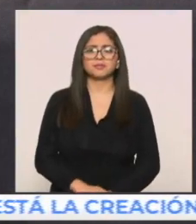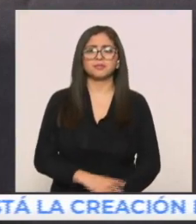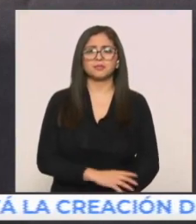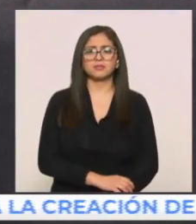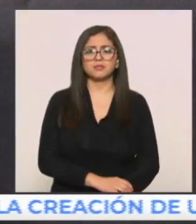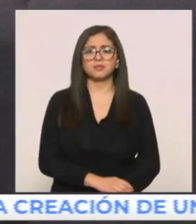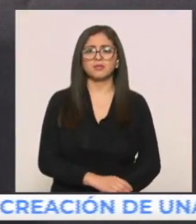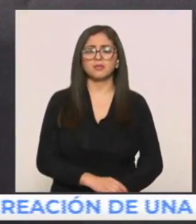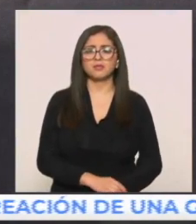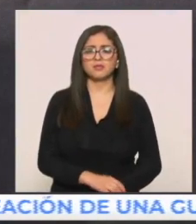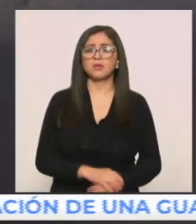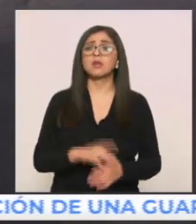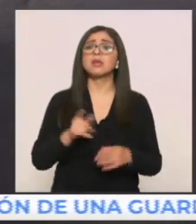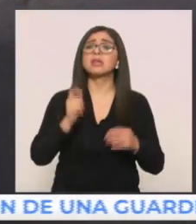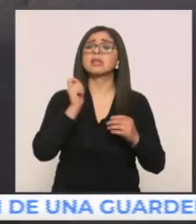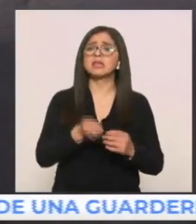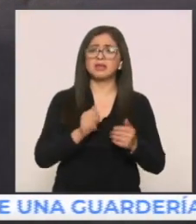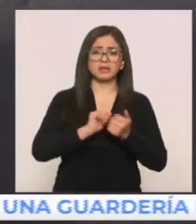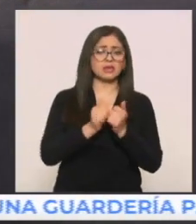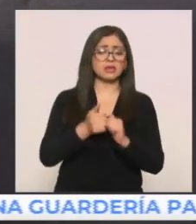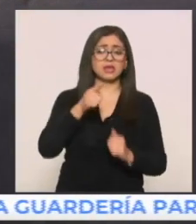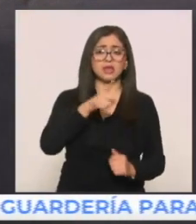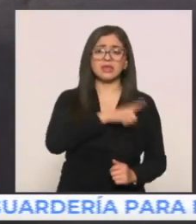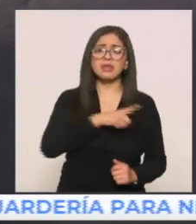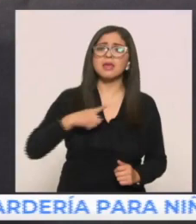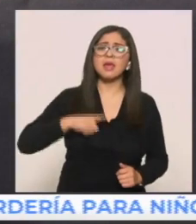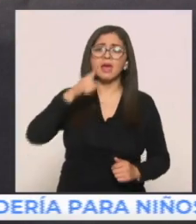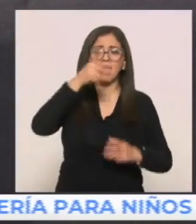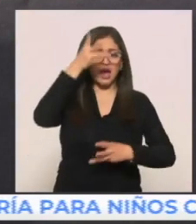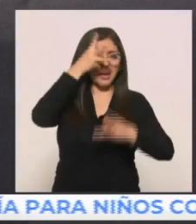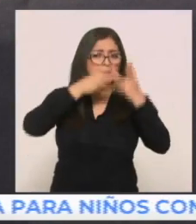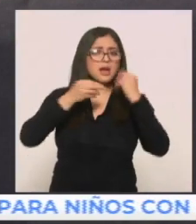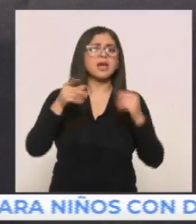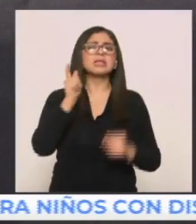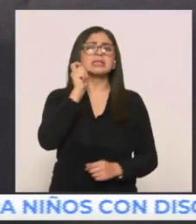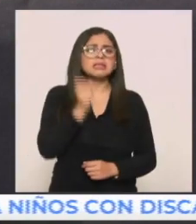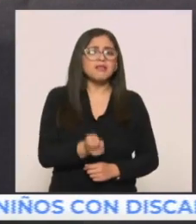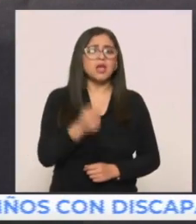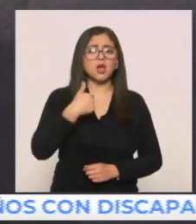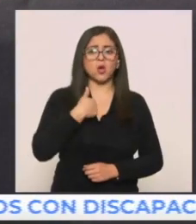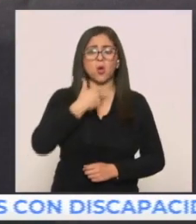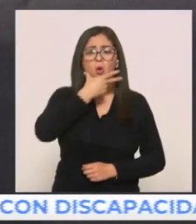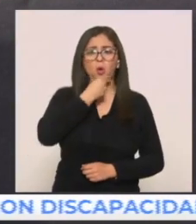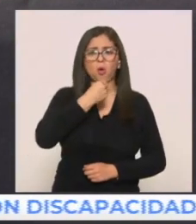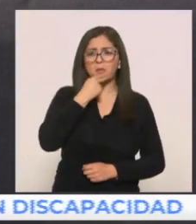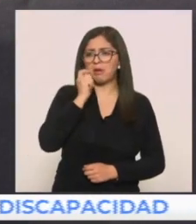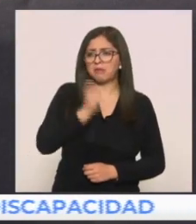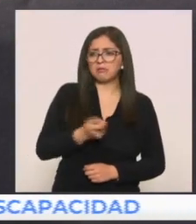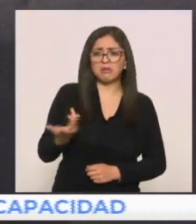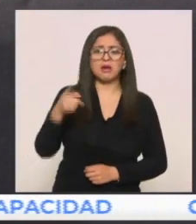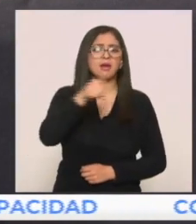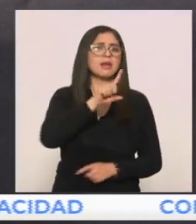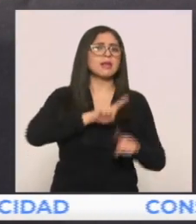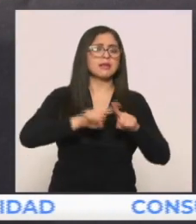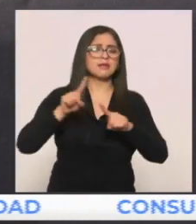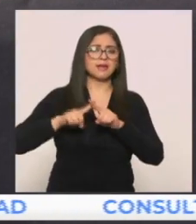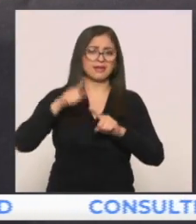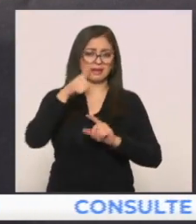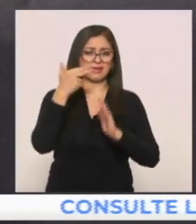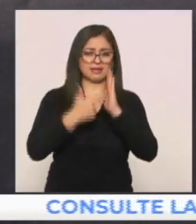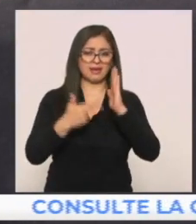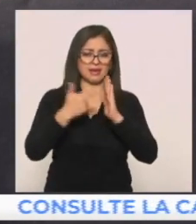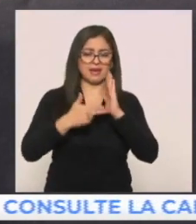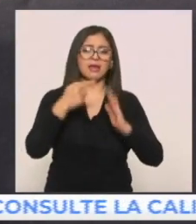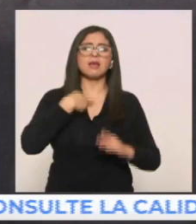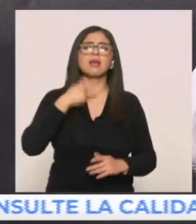identitaria. Esto es, ¿qué significa aprender a ser hombre en un país como el nuestro, ¿no? Yo les digo a los hombres en los talleres, a veces parto de la